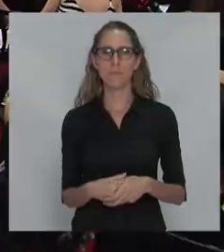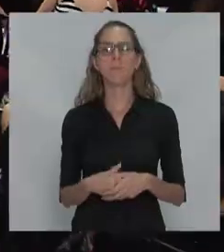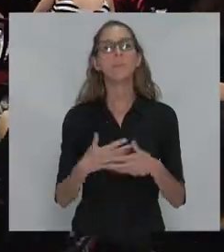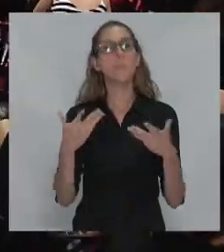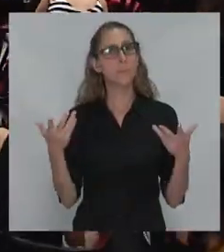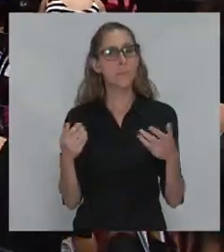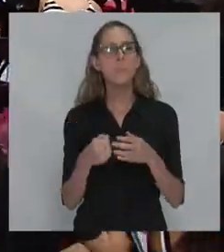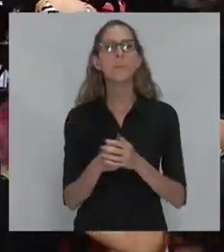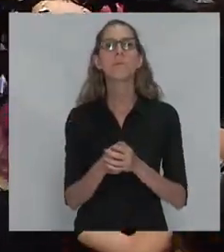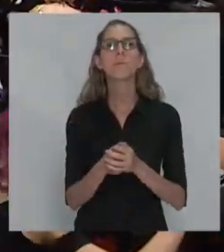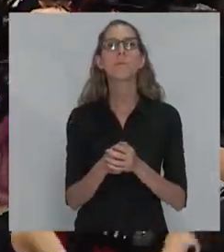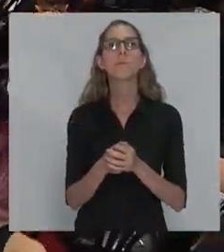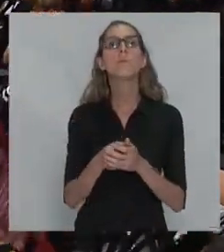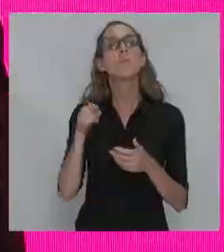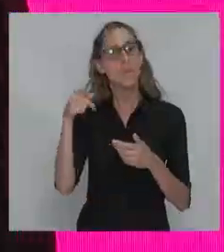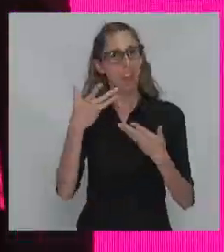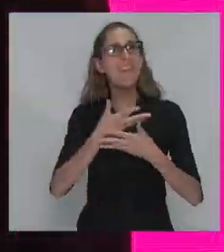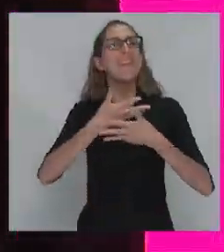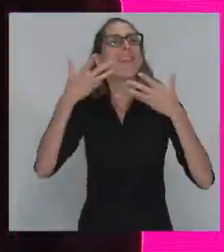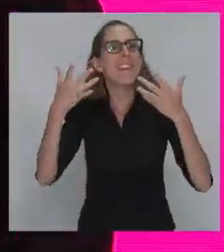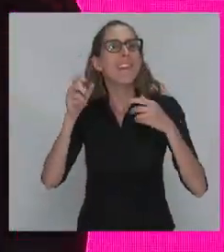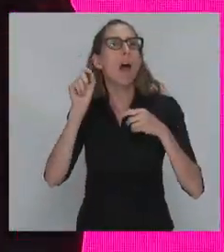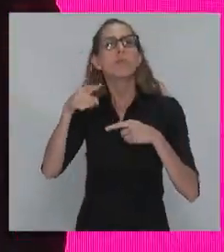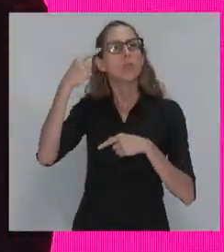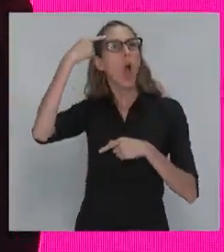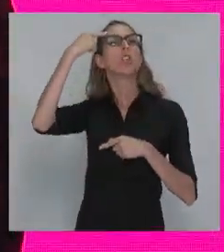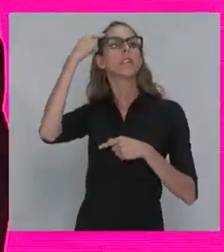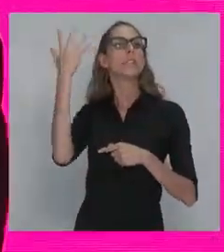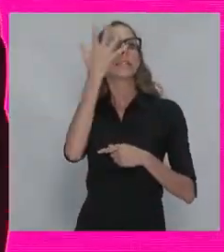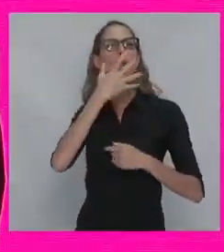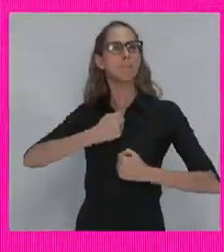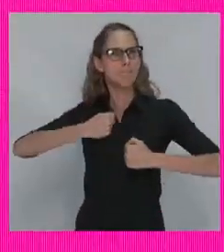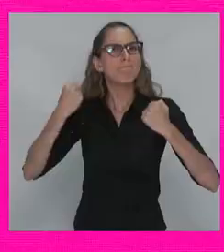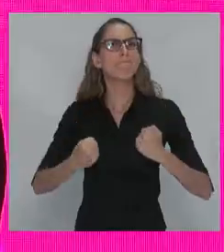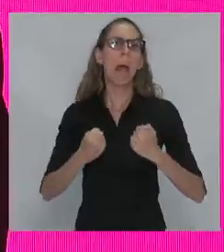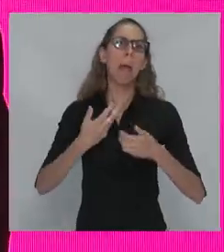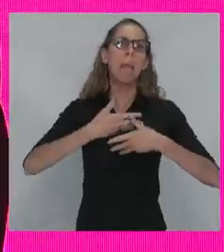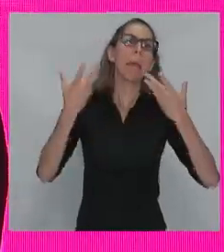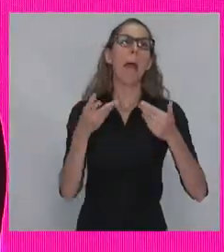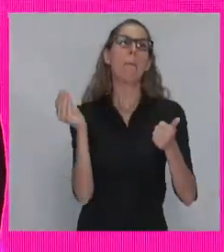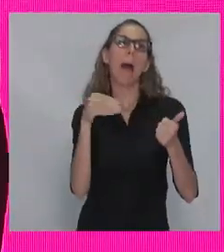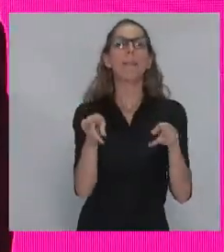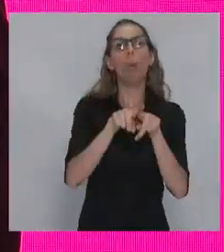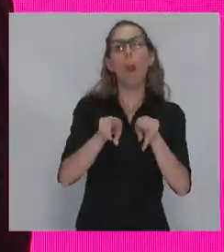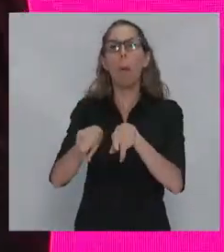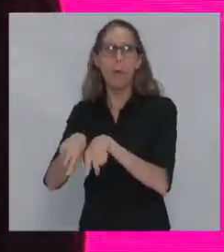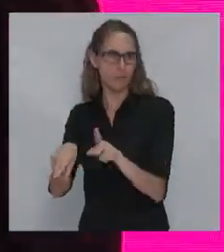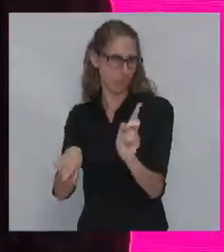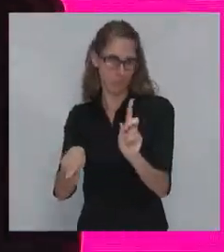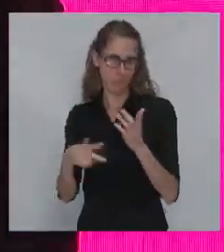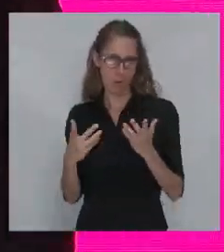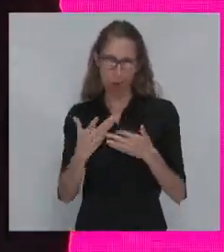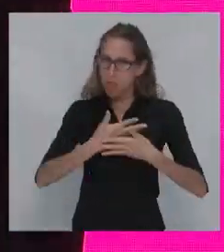Y como el Día de la Conciencia Negra no es un día cualquiera,